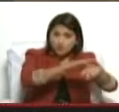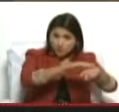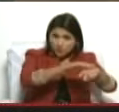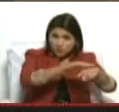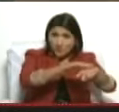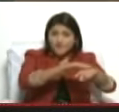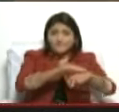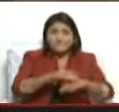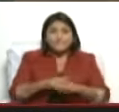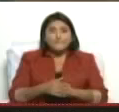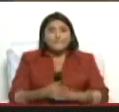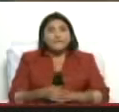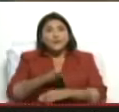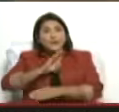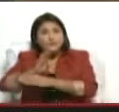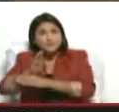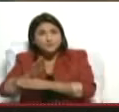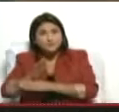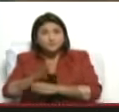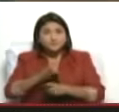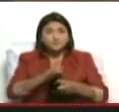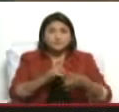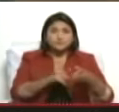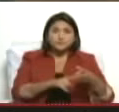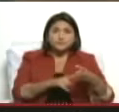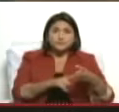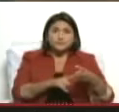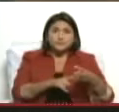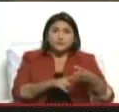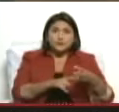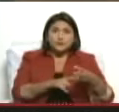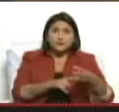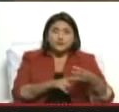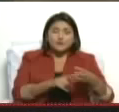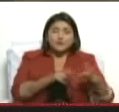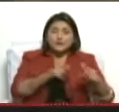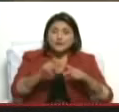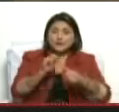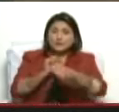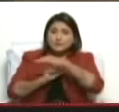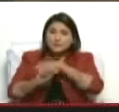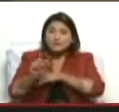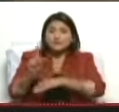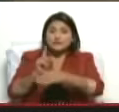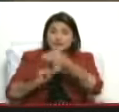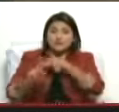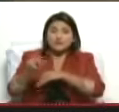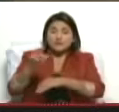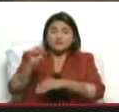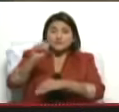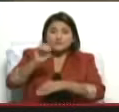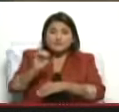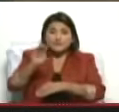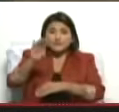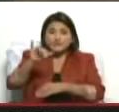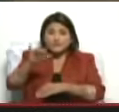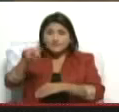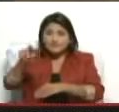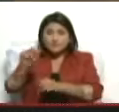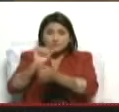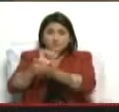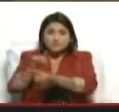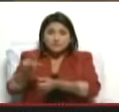estaba imputada que había sido recluida en el cín a pesar de toda esa información ellos seguían